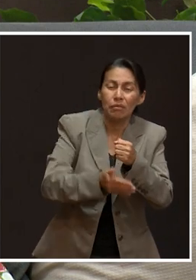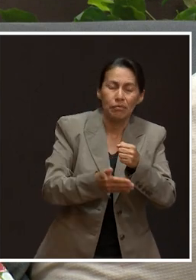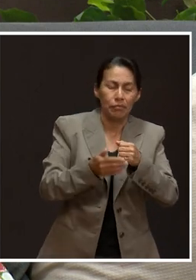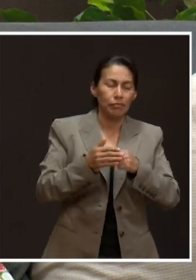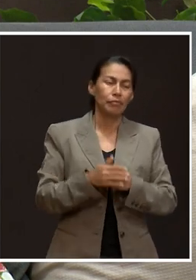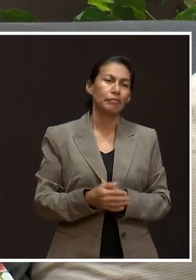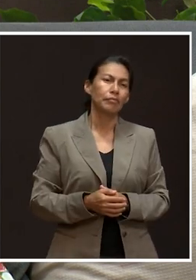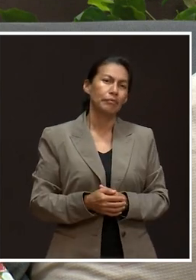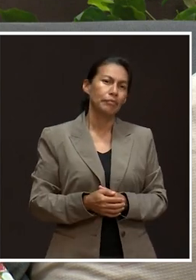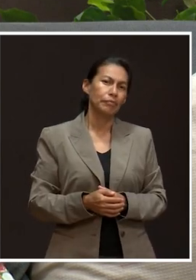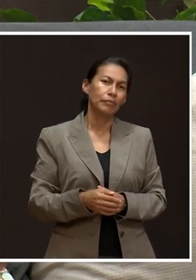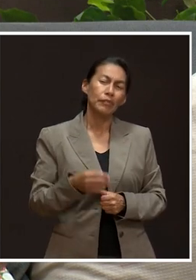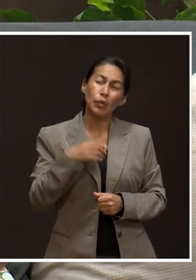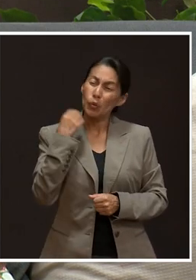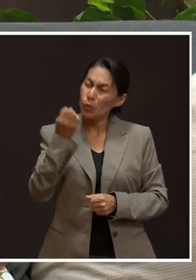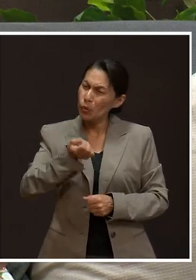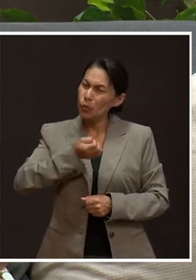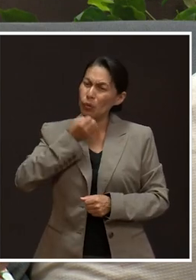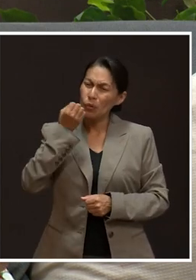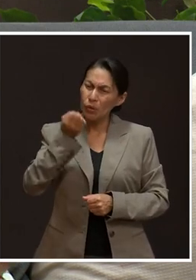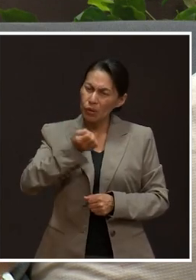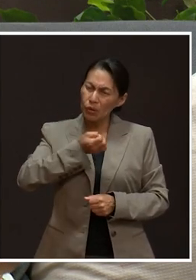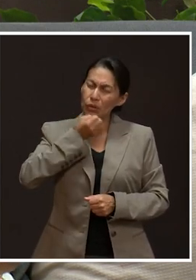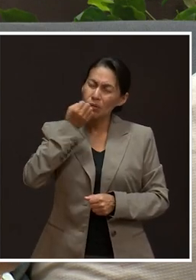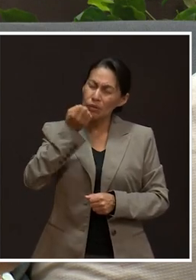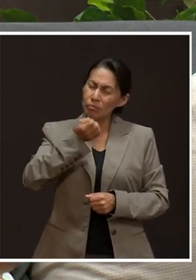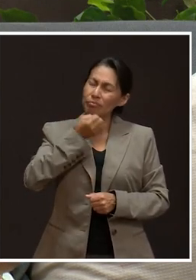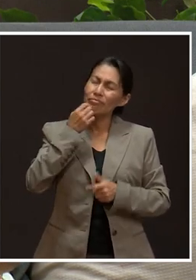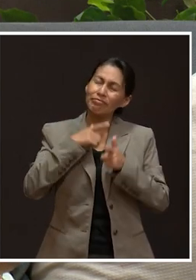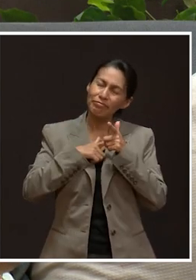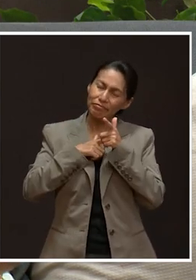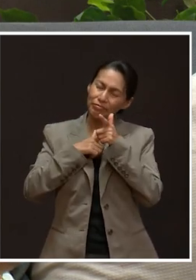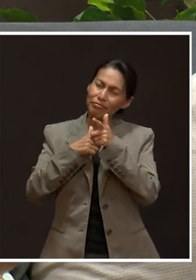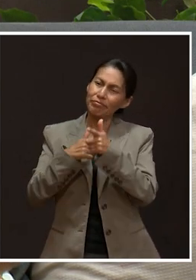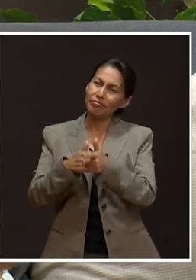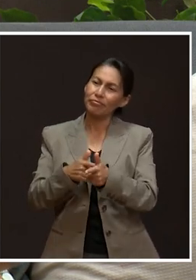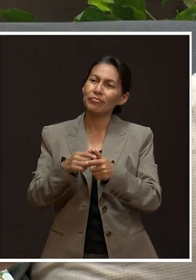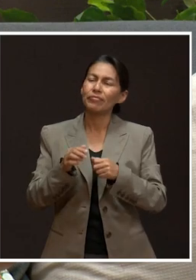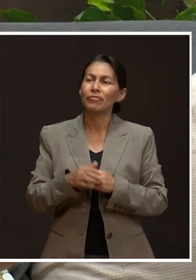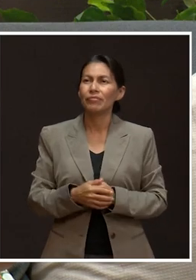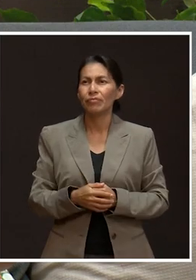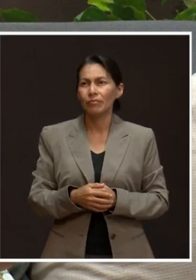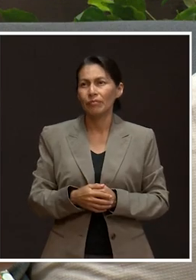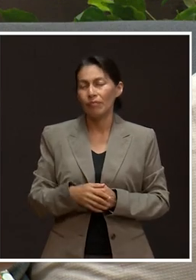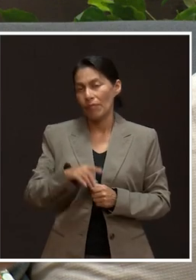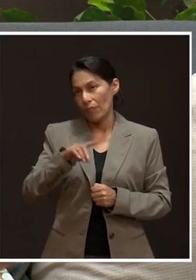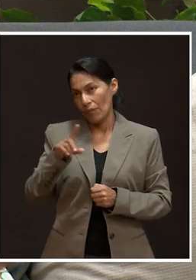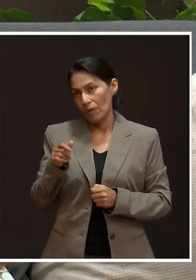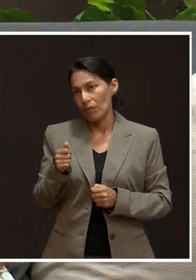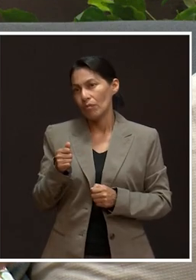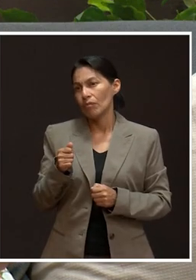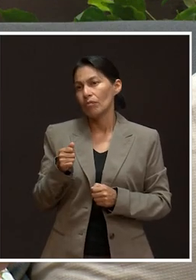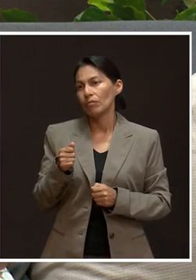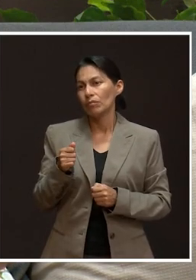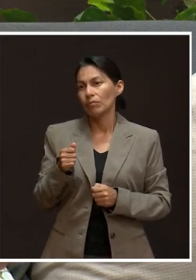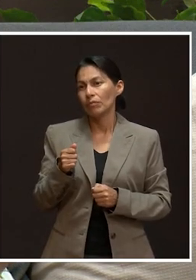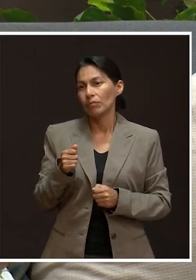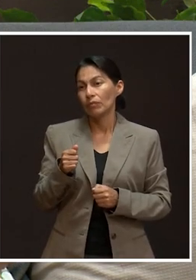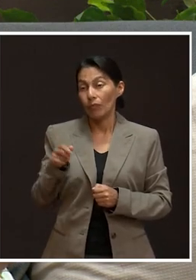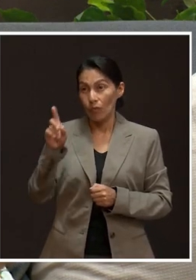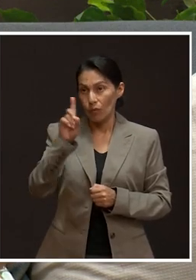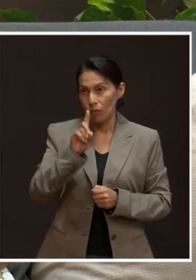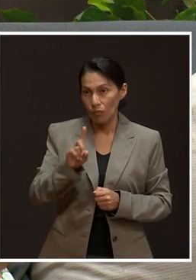Entonces, pues, yo seguí orando, después, yo fui, este,